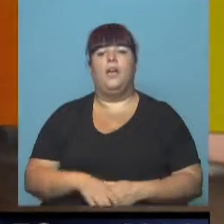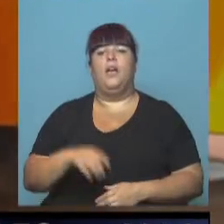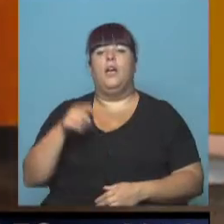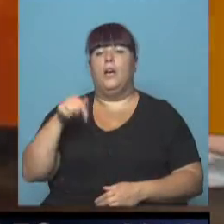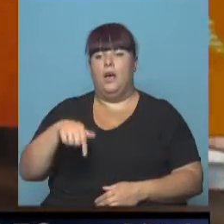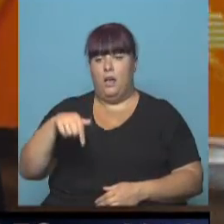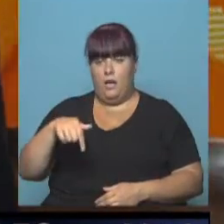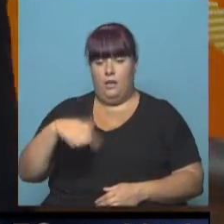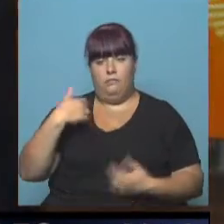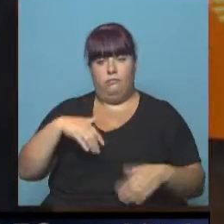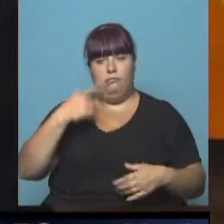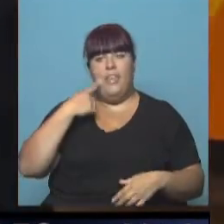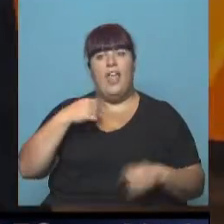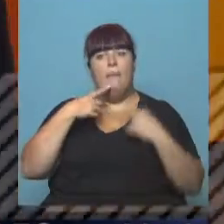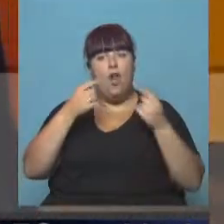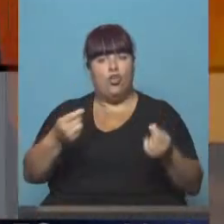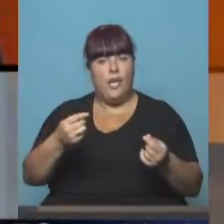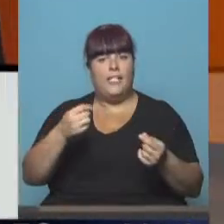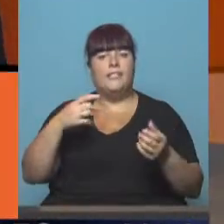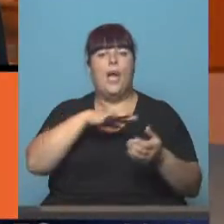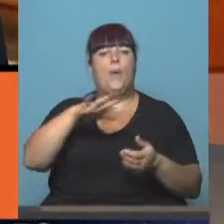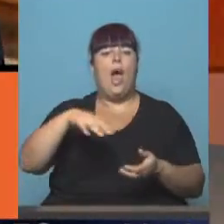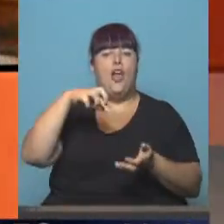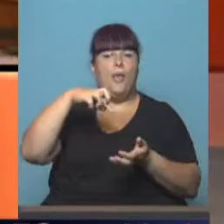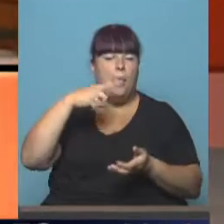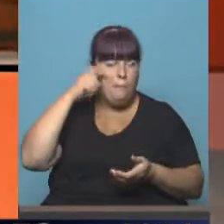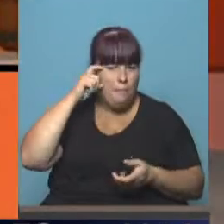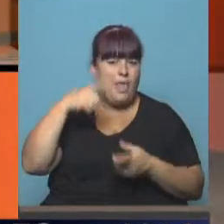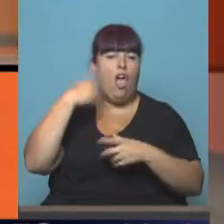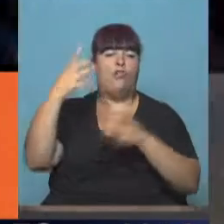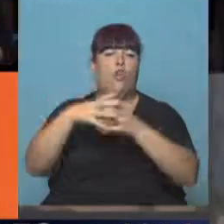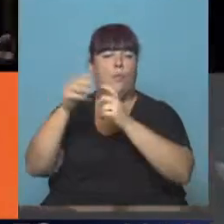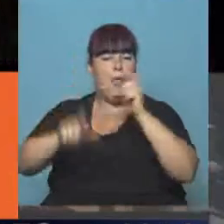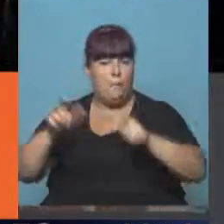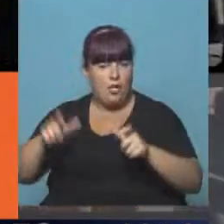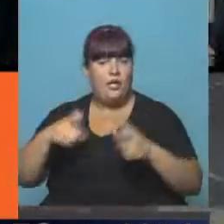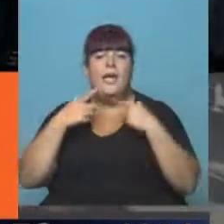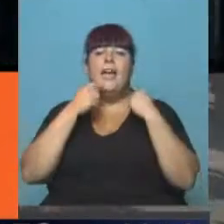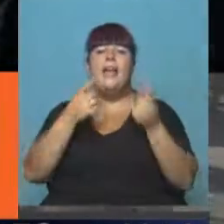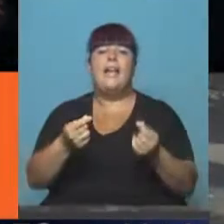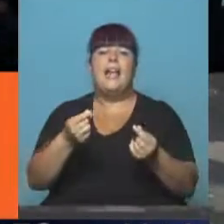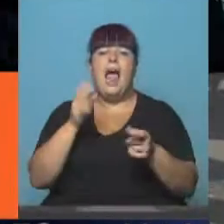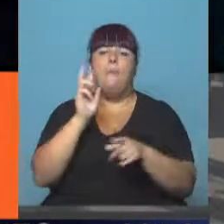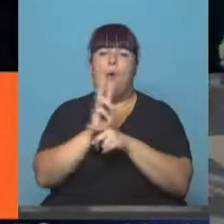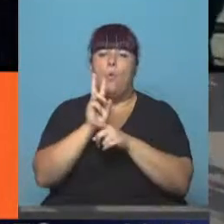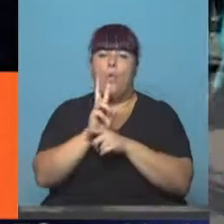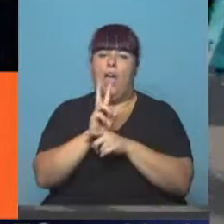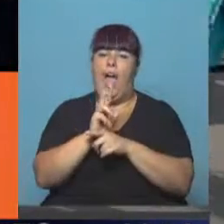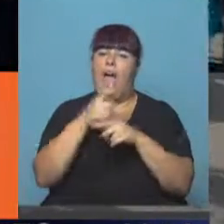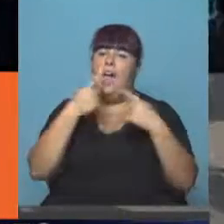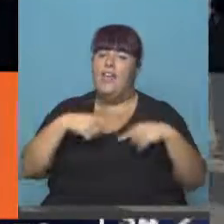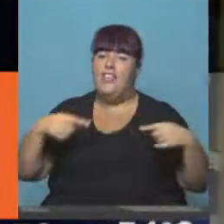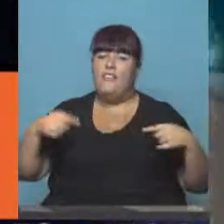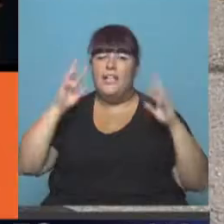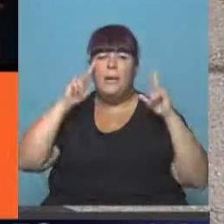Está haciendo una jornada de protesta por parte de barrios de a pie y otras organizaciones sociales en reclamo del mantenimiento de una serie